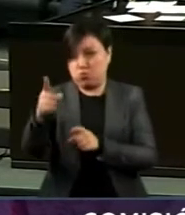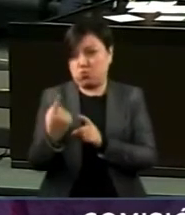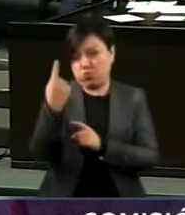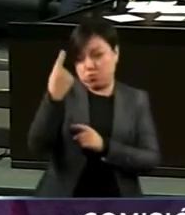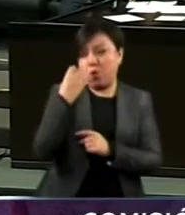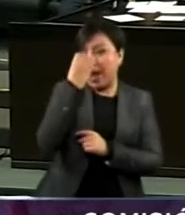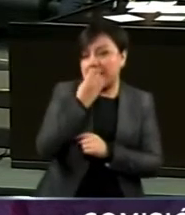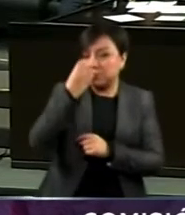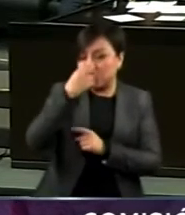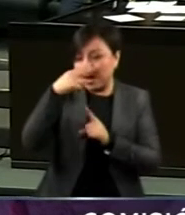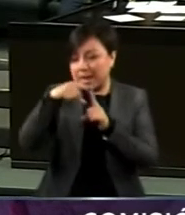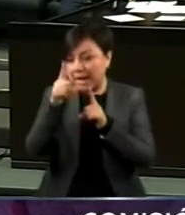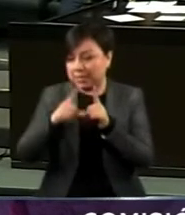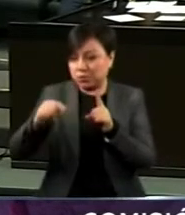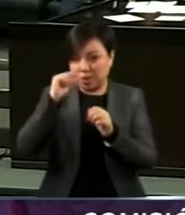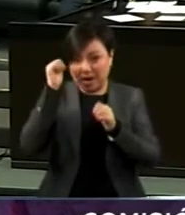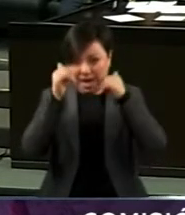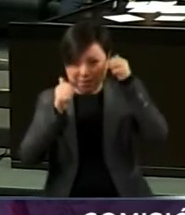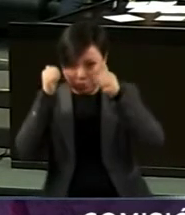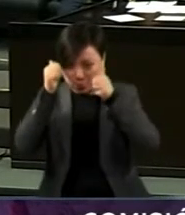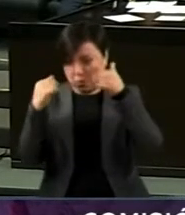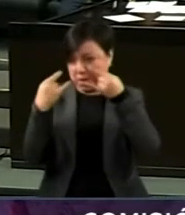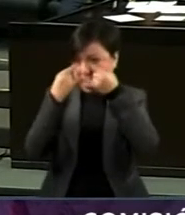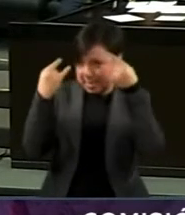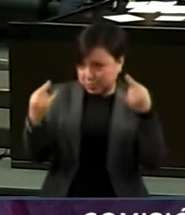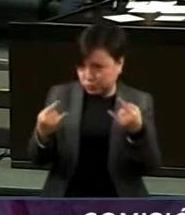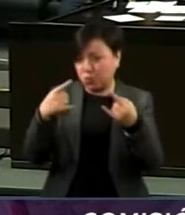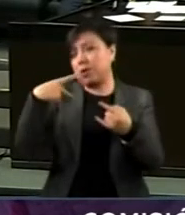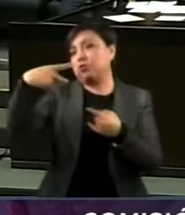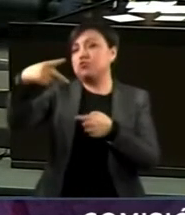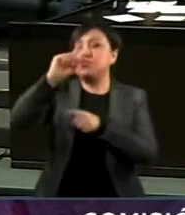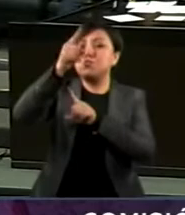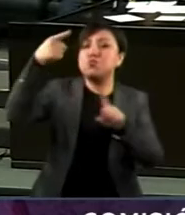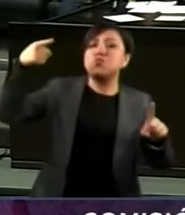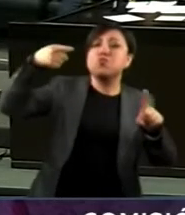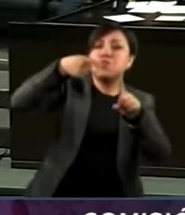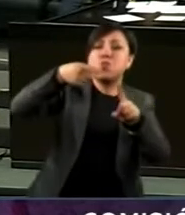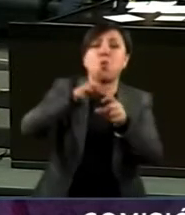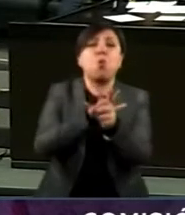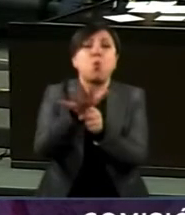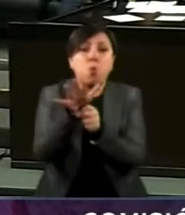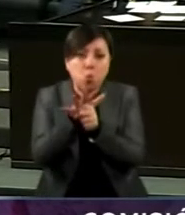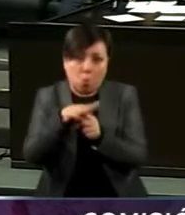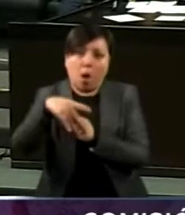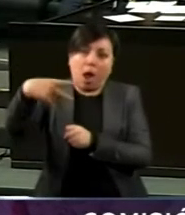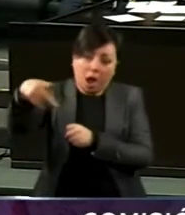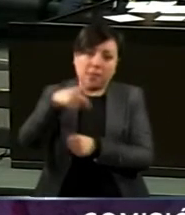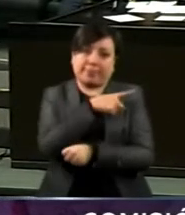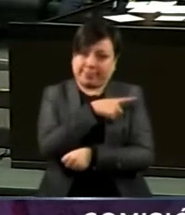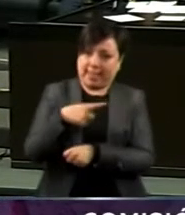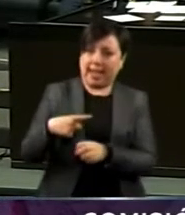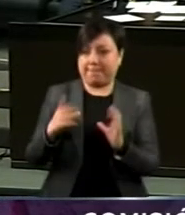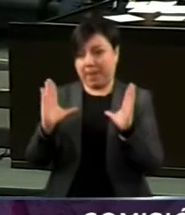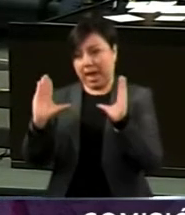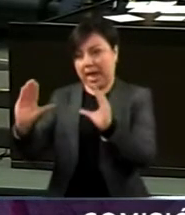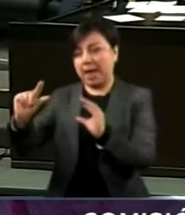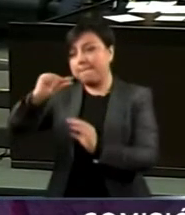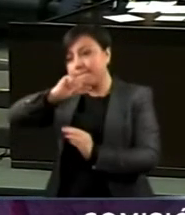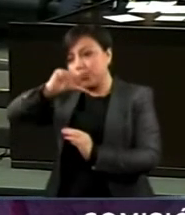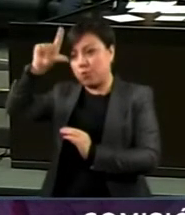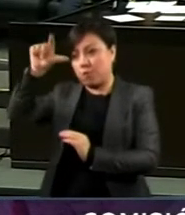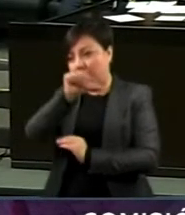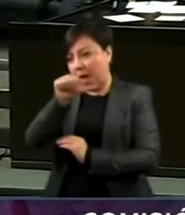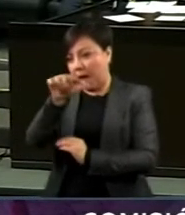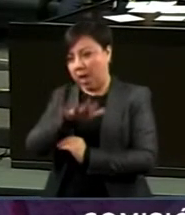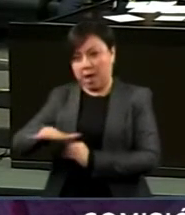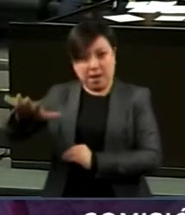Nacional de Antropología e Historia. Dentro de sus objetivos principales son la enseñanza profesional a niveles de